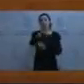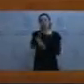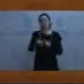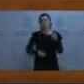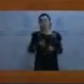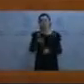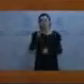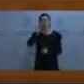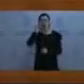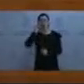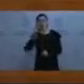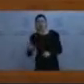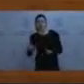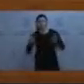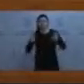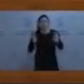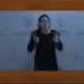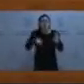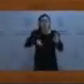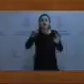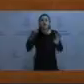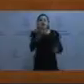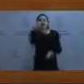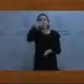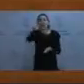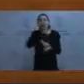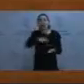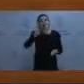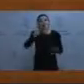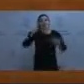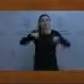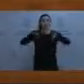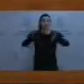Harrio quedará, bueno, santificado con